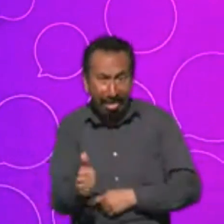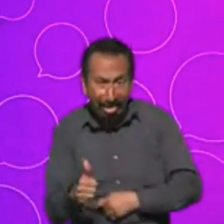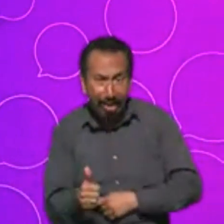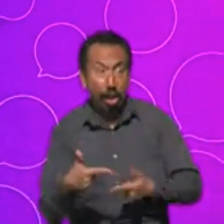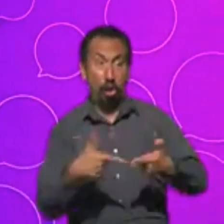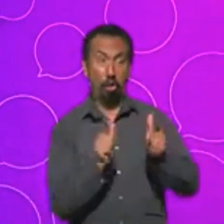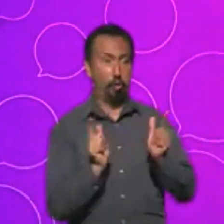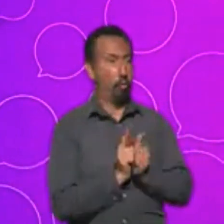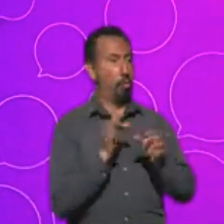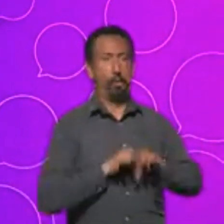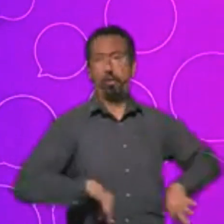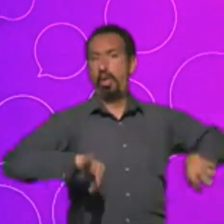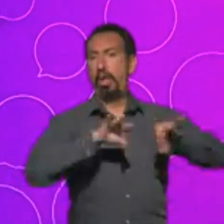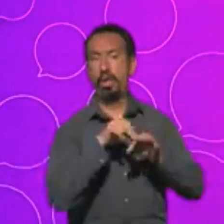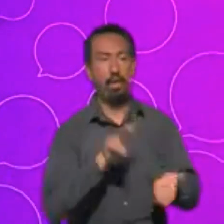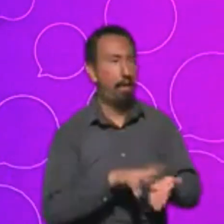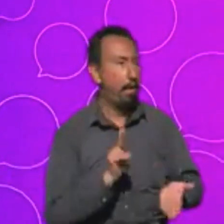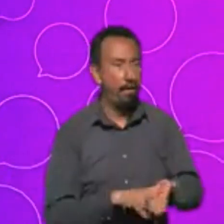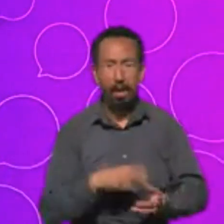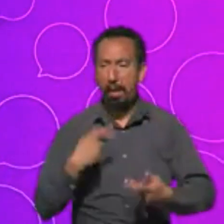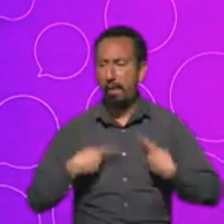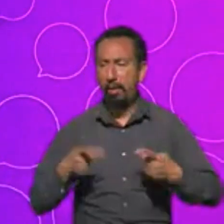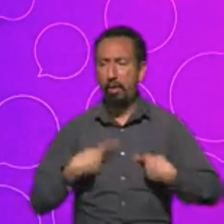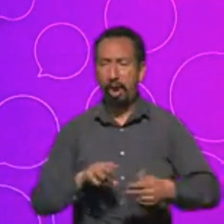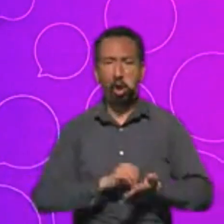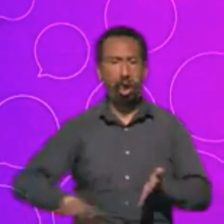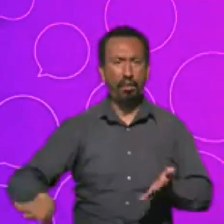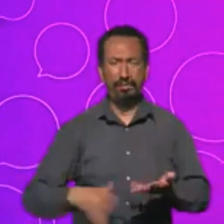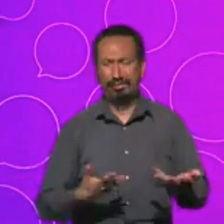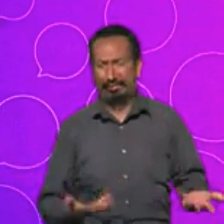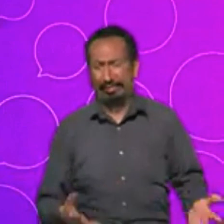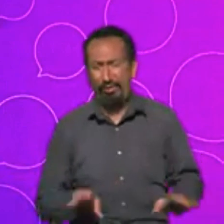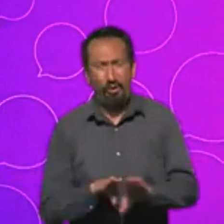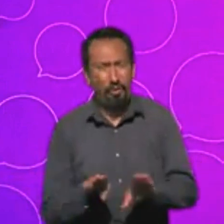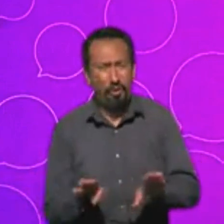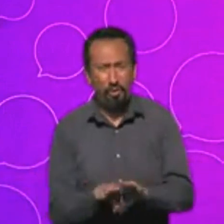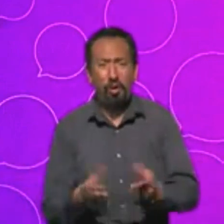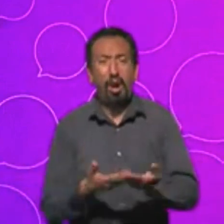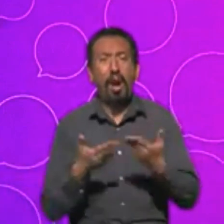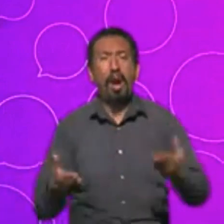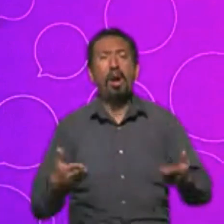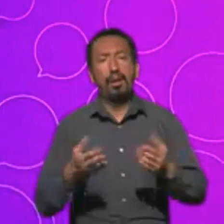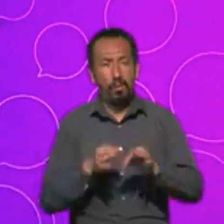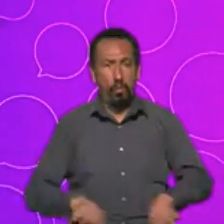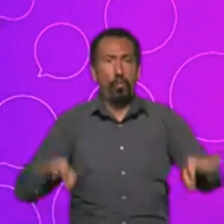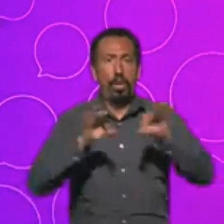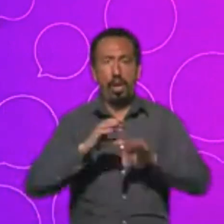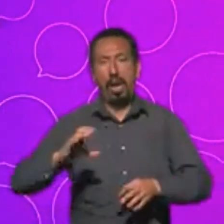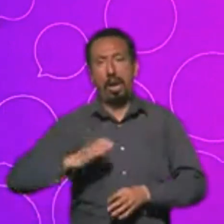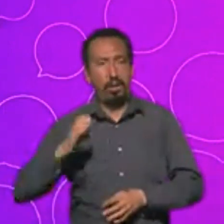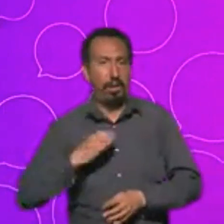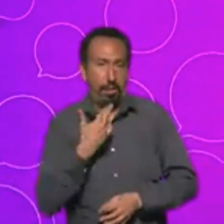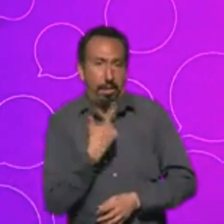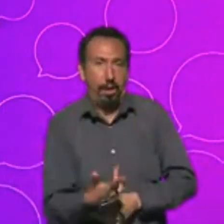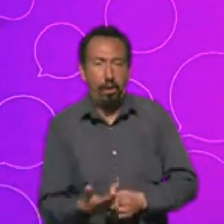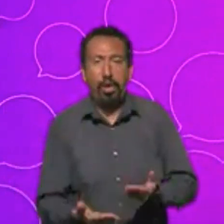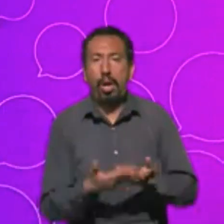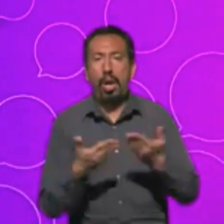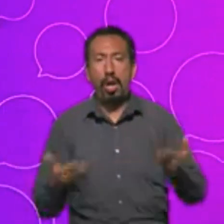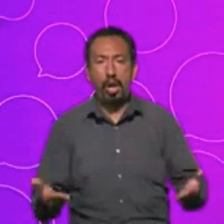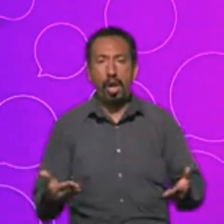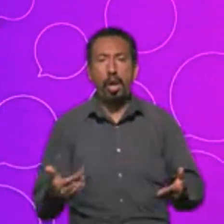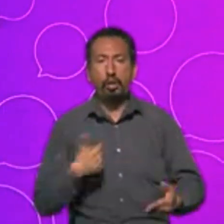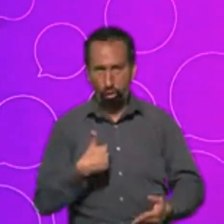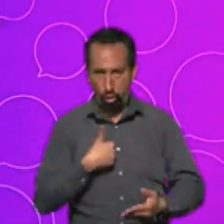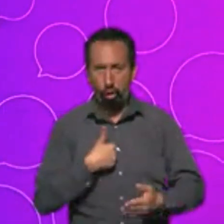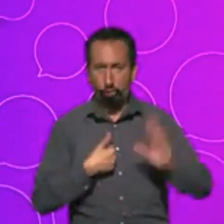grupos tal vez tendríamos una una una calidad mejor ahora tenemos que coordinar y yo sí yo sí